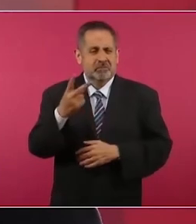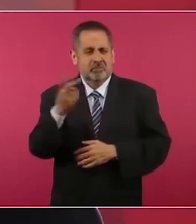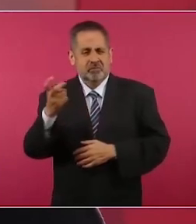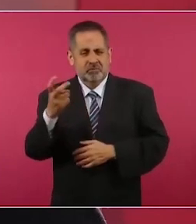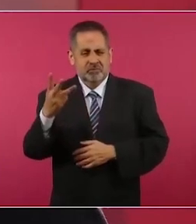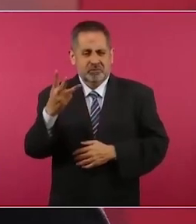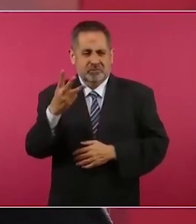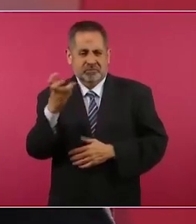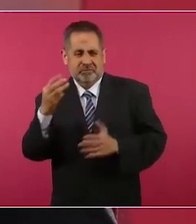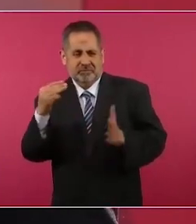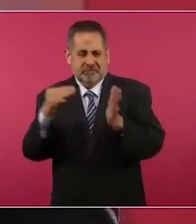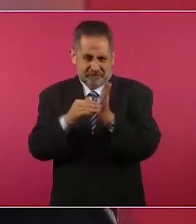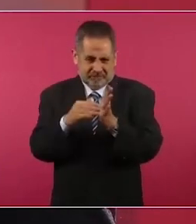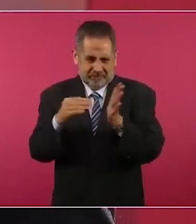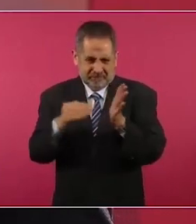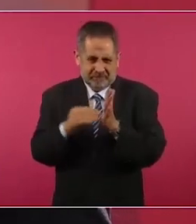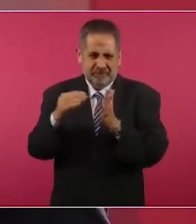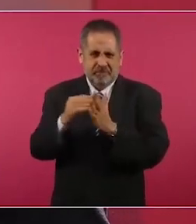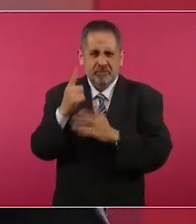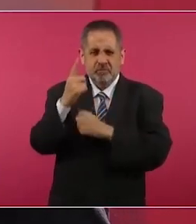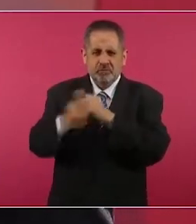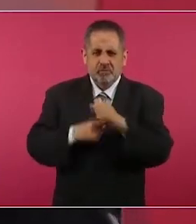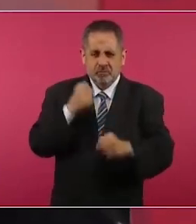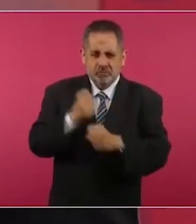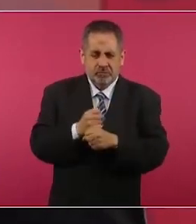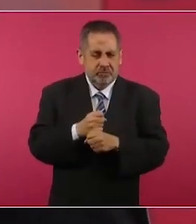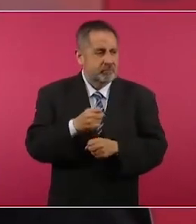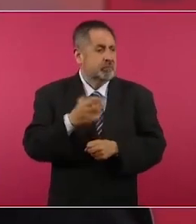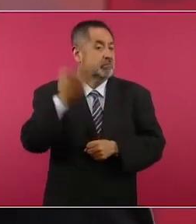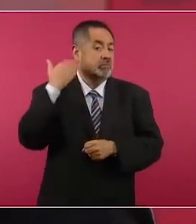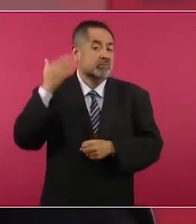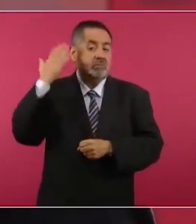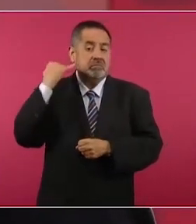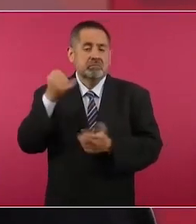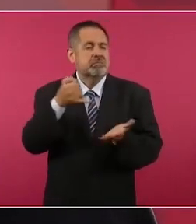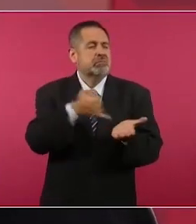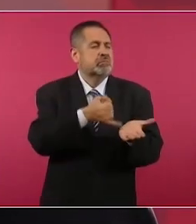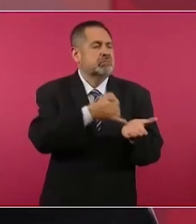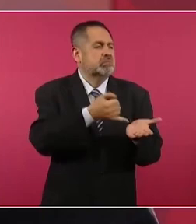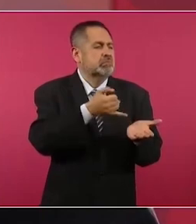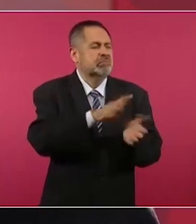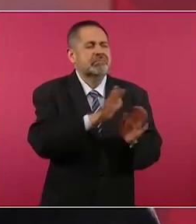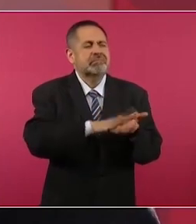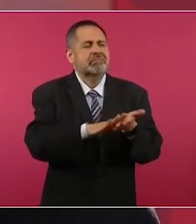$200-300 mil millones al año de condonación de impuestos.